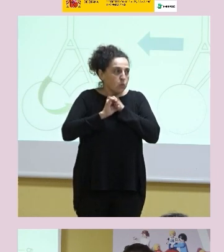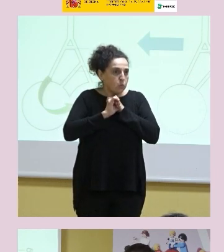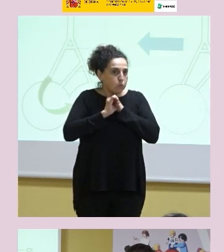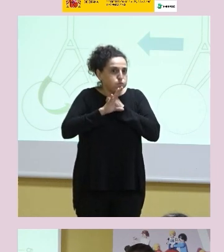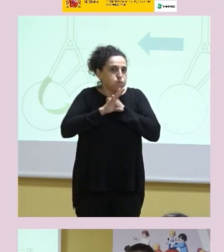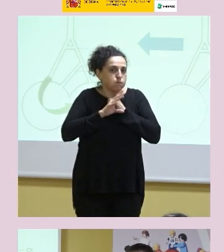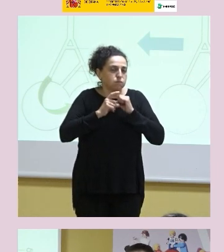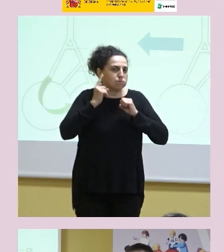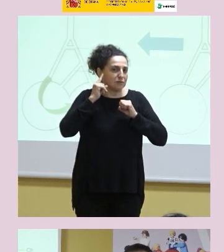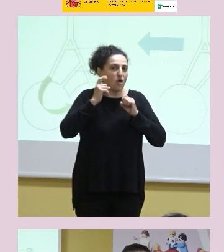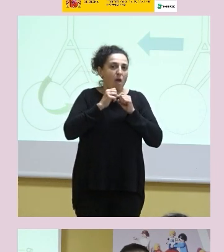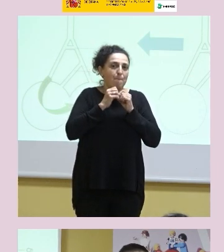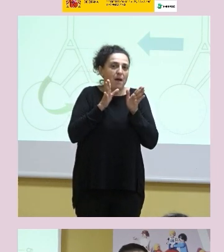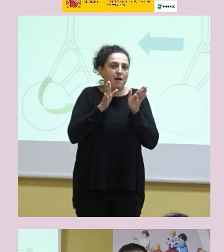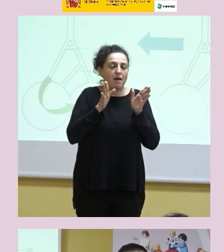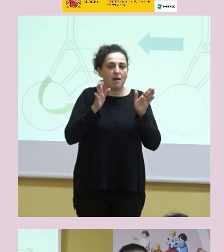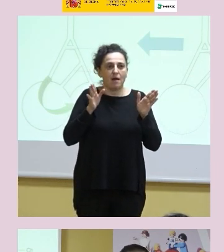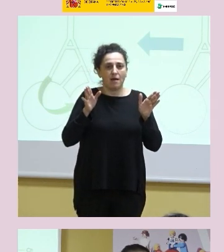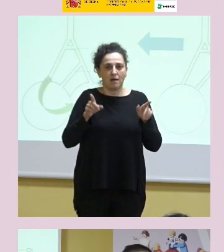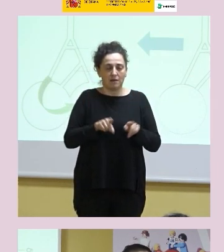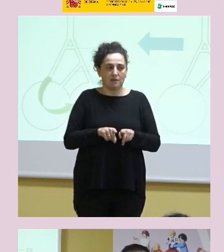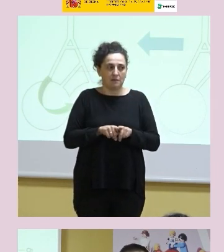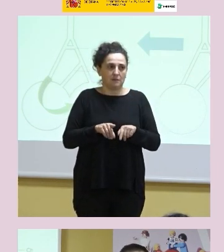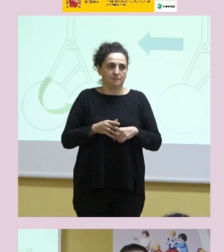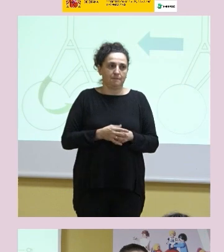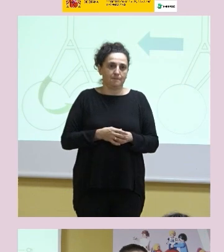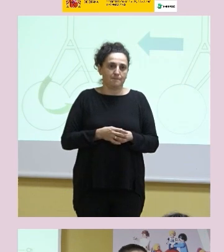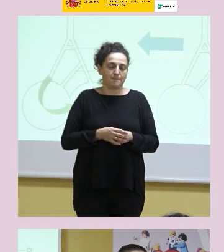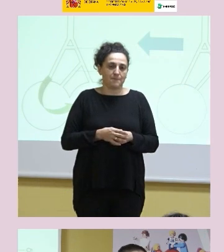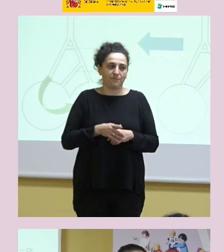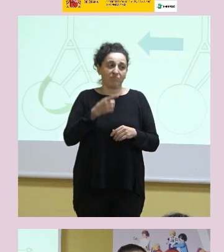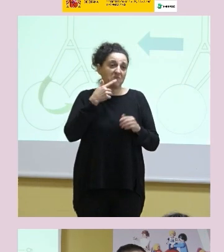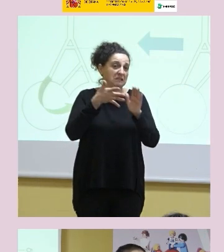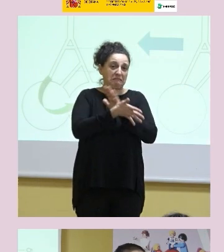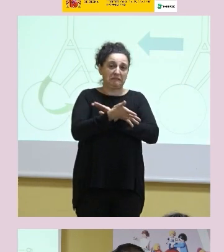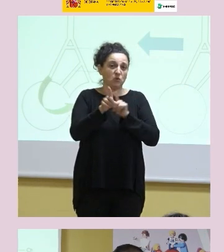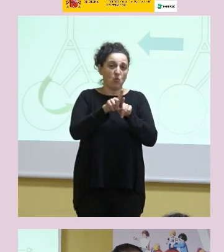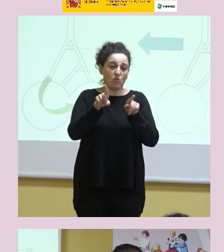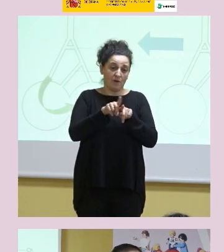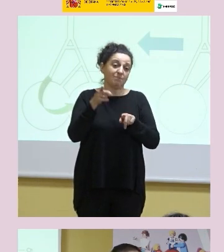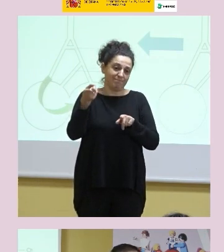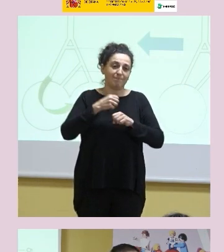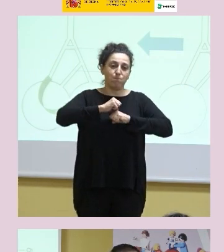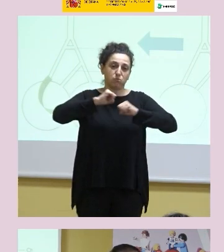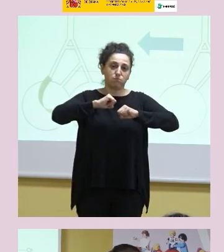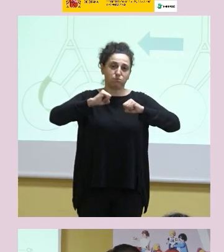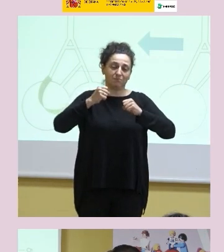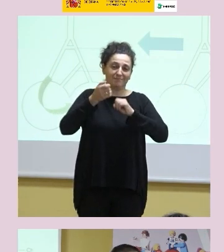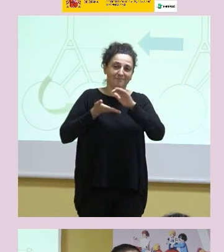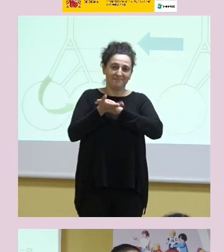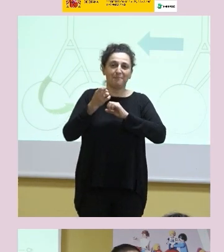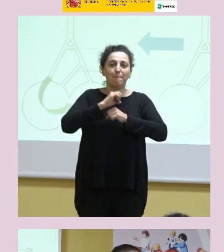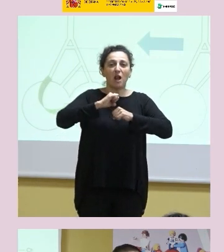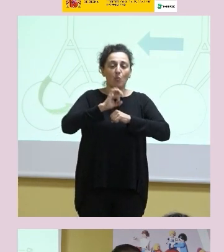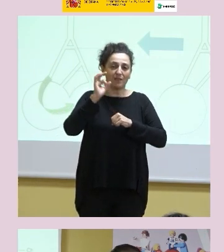se abren estos alvéolos colapsados. Es como, solemos designar como cuando hacemos palomitas en el microondas, ¿no? Que se oye pop, pop, pop,